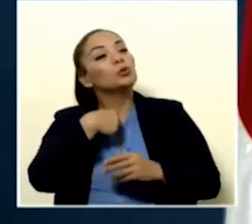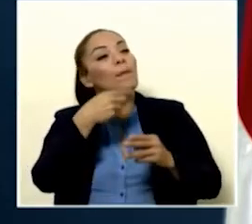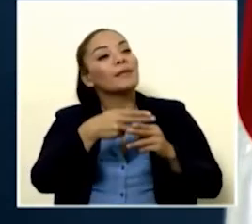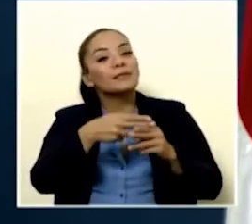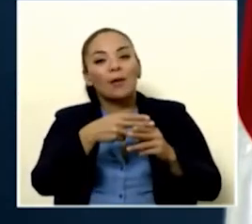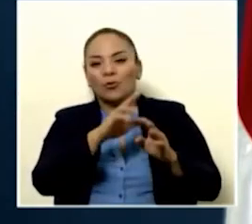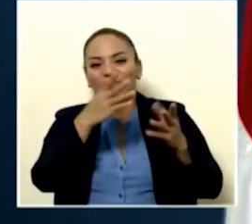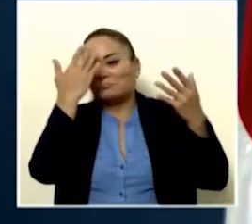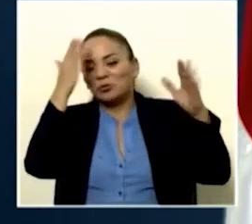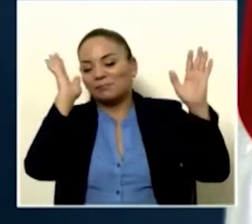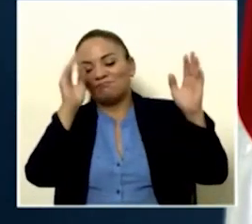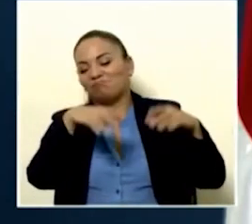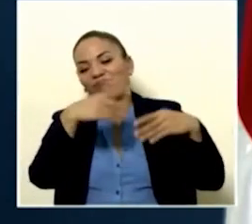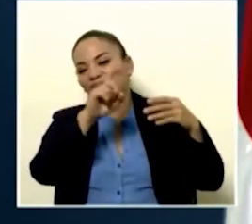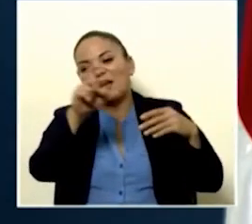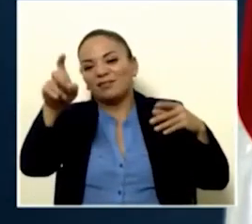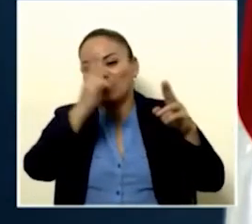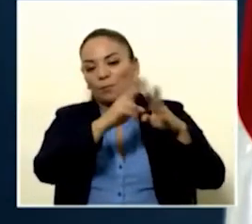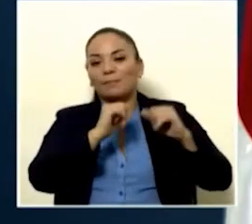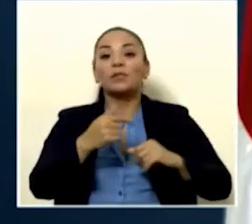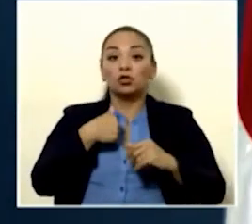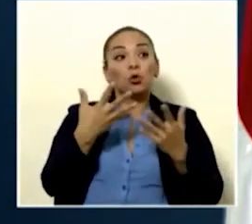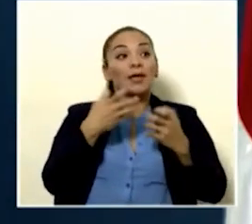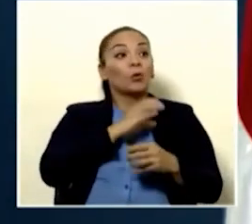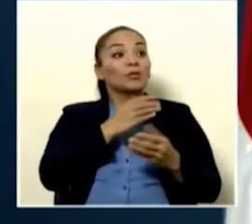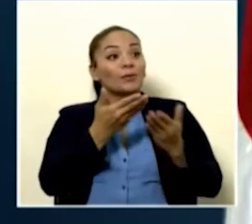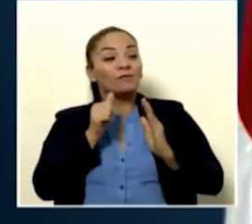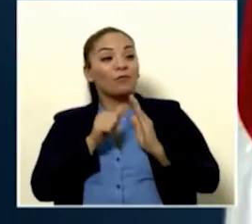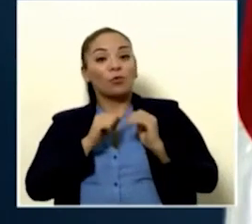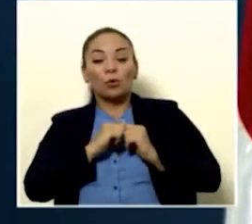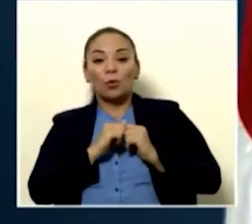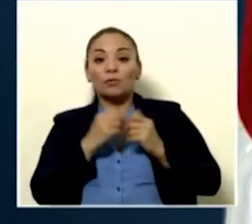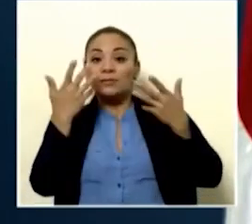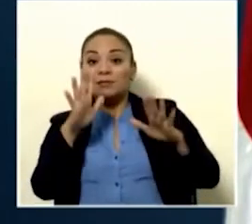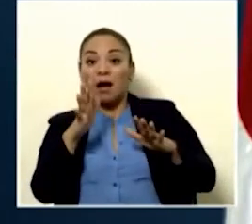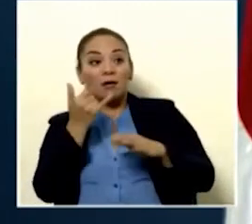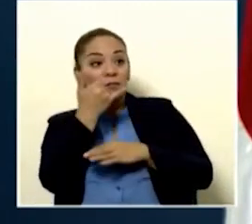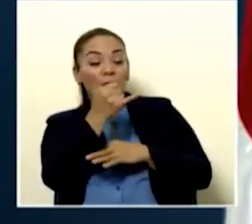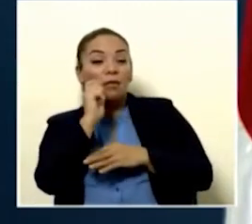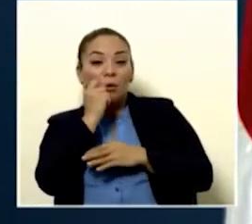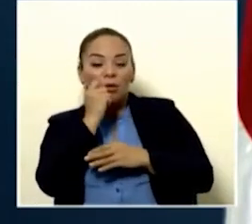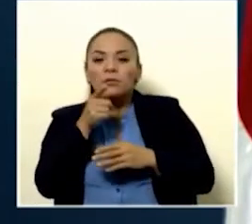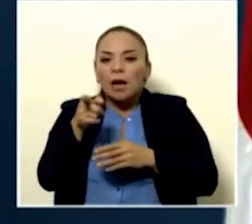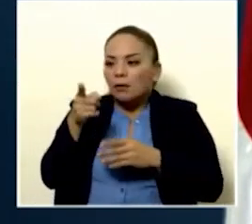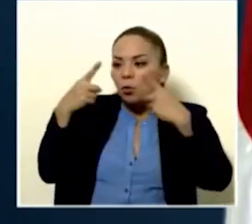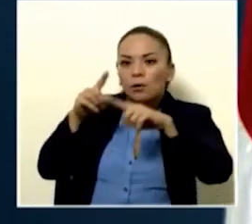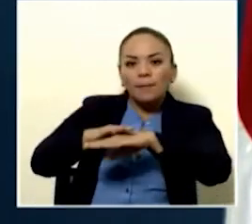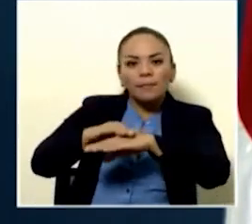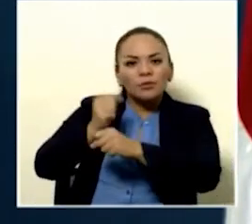tal o fulana de tal, yo quiero condición de refugio, con el número de la llamada y el código, ya tenía permiso de